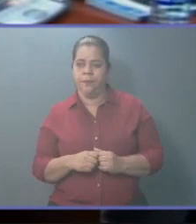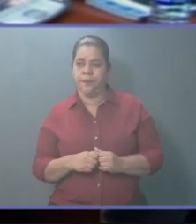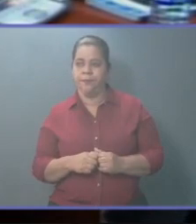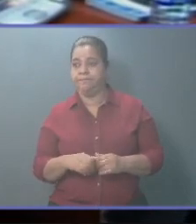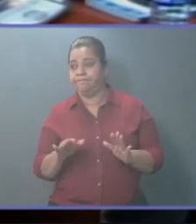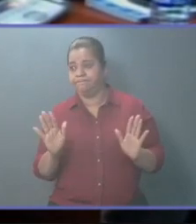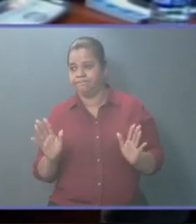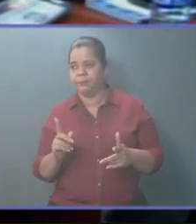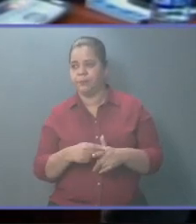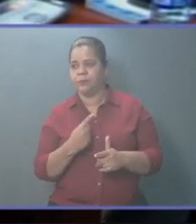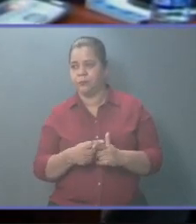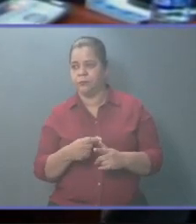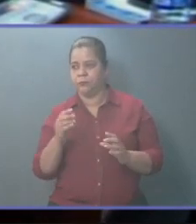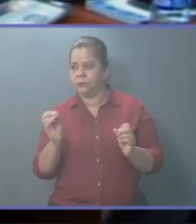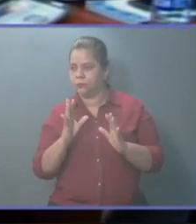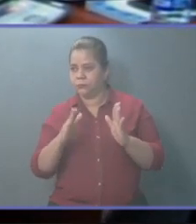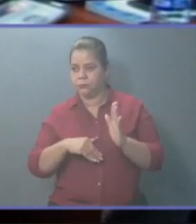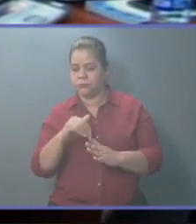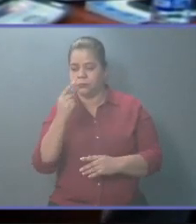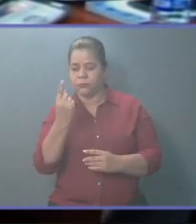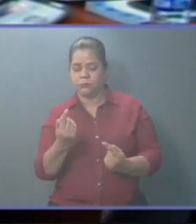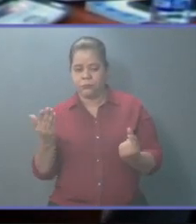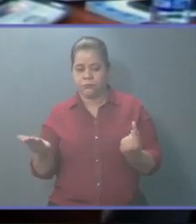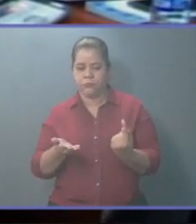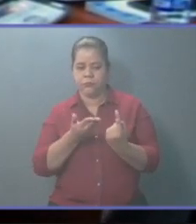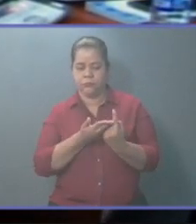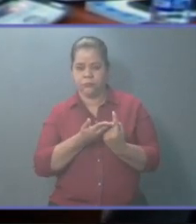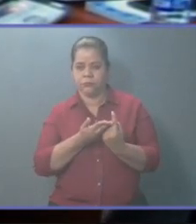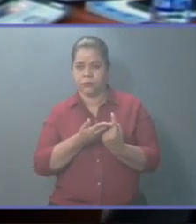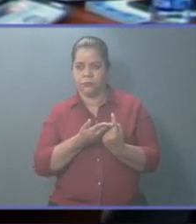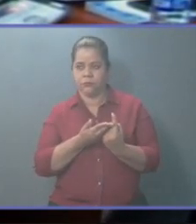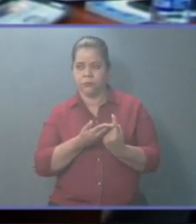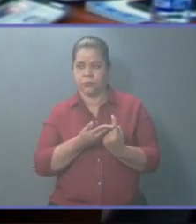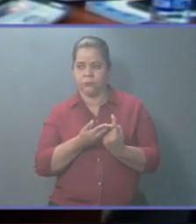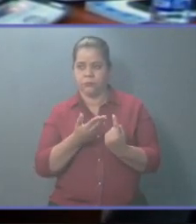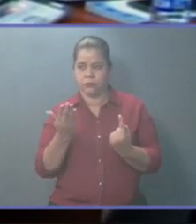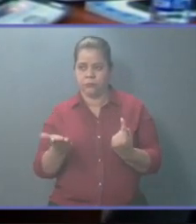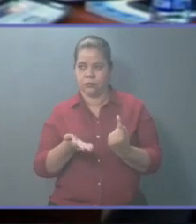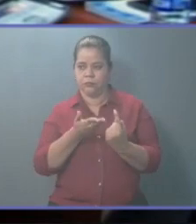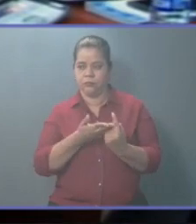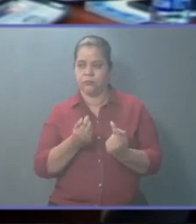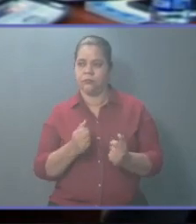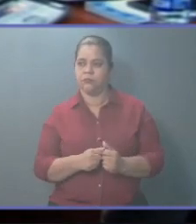Bueno, entonces no hay más petición del uso de la palabra. Quiero cederles el uso de la palabra.